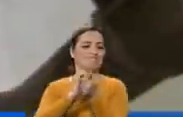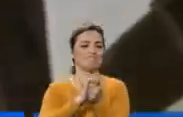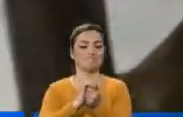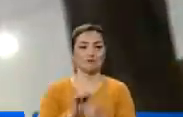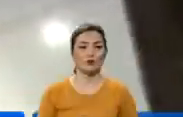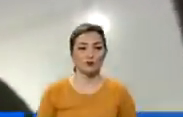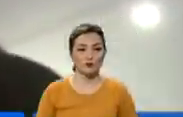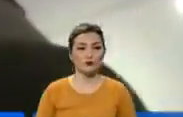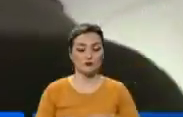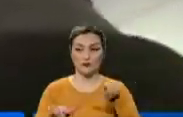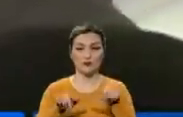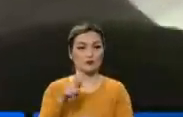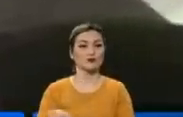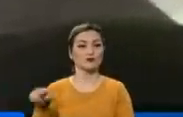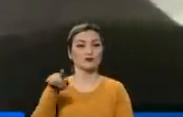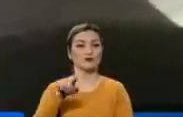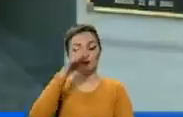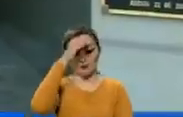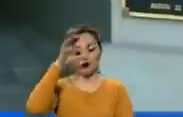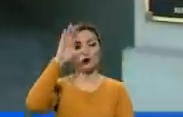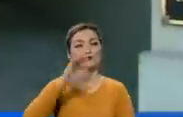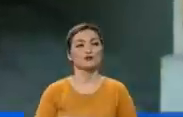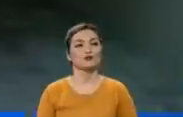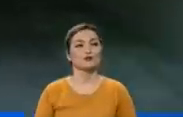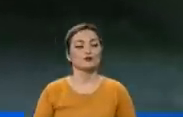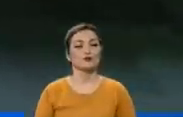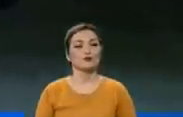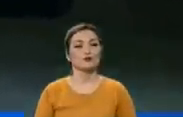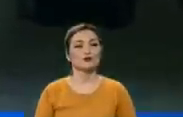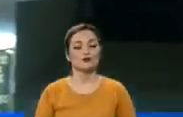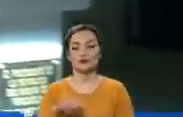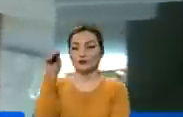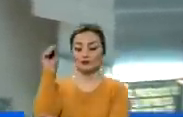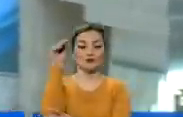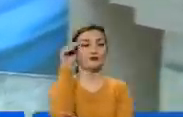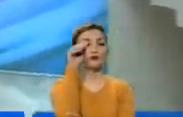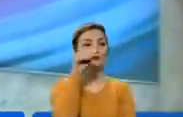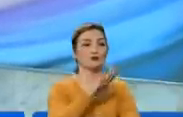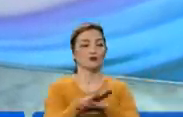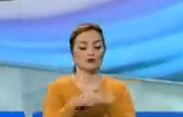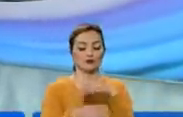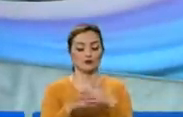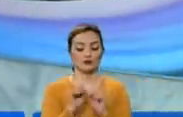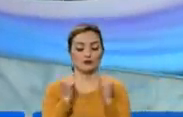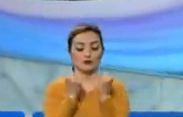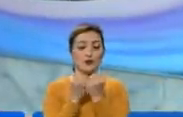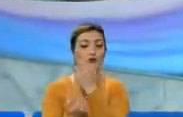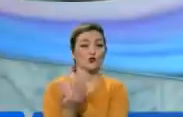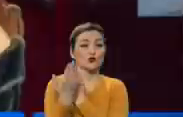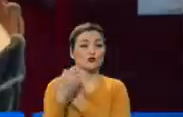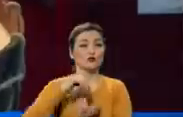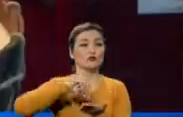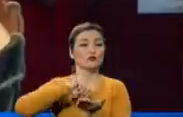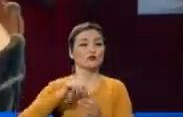implementando. En las instalaciones de estos espacios culturales se mantienen exposiciones permanentes sobre los procesos sociales e históricos de la